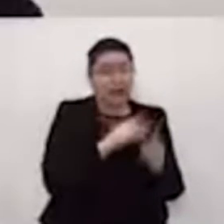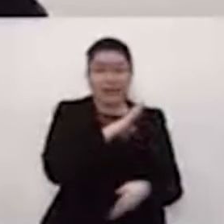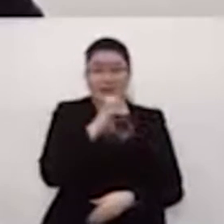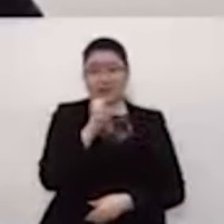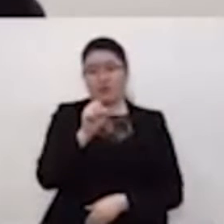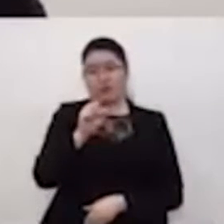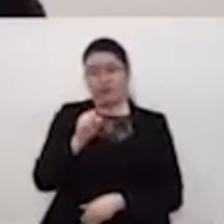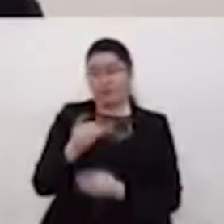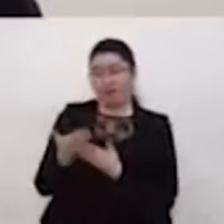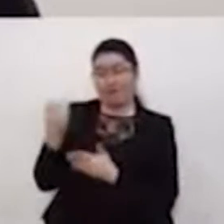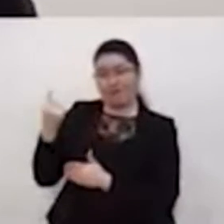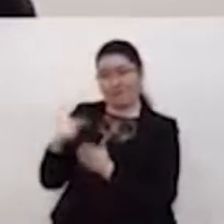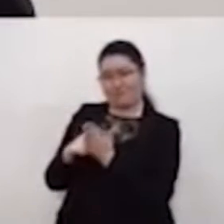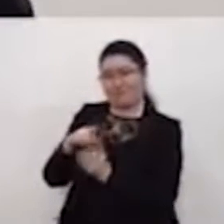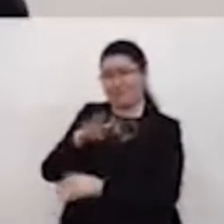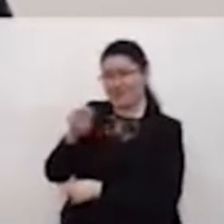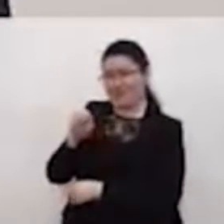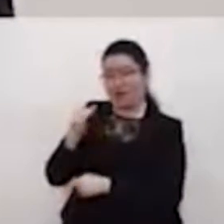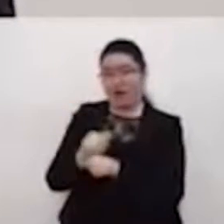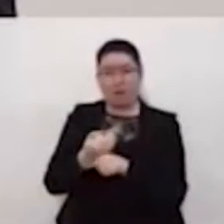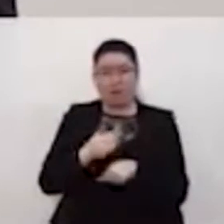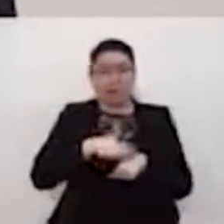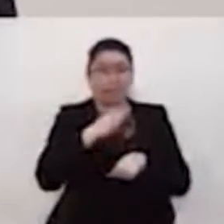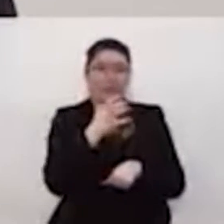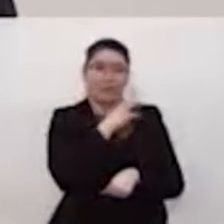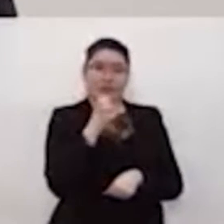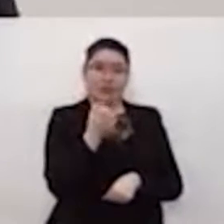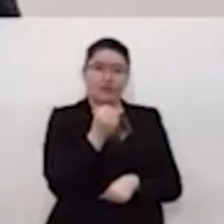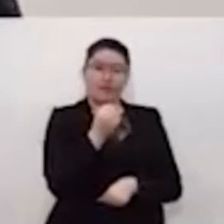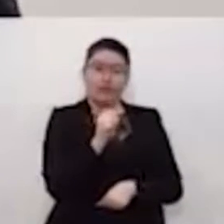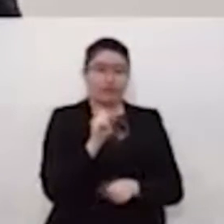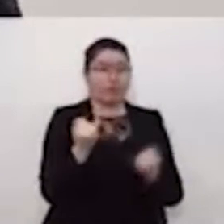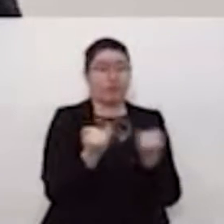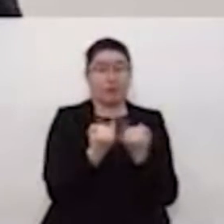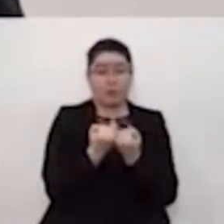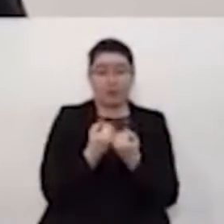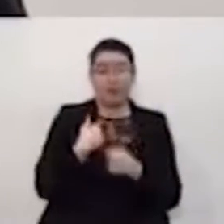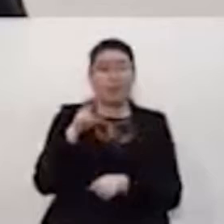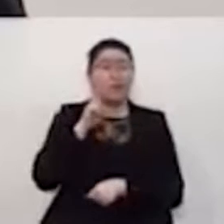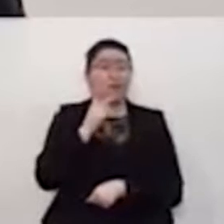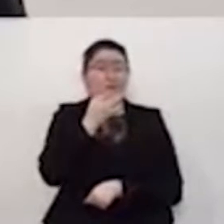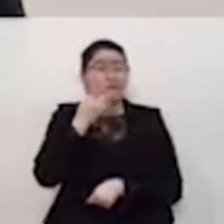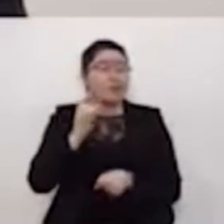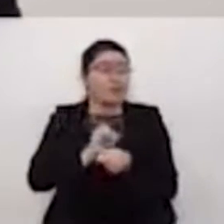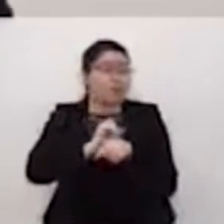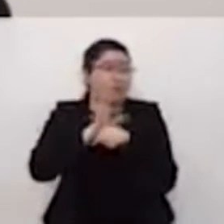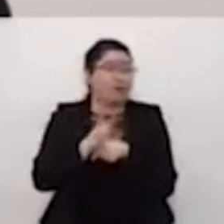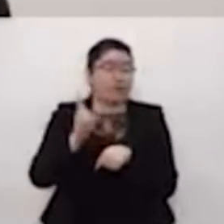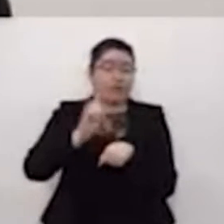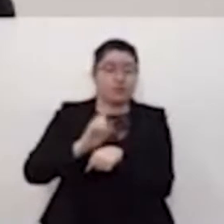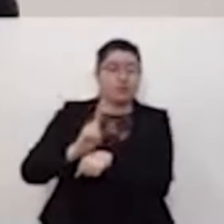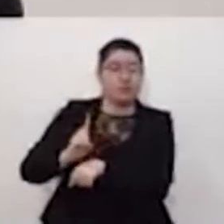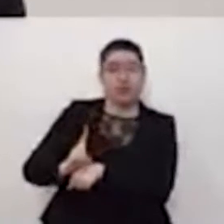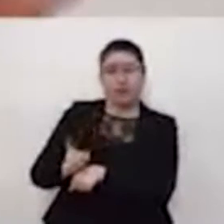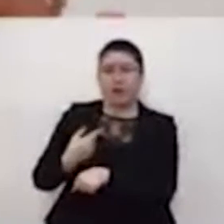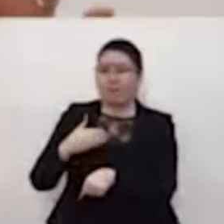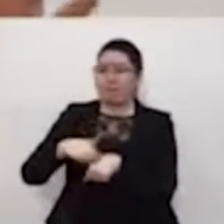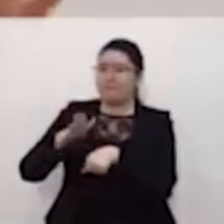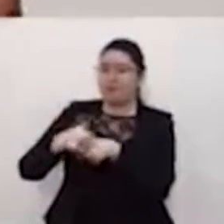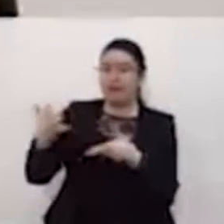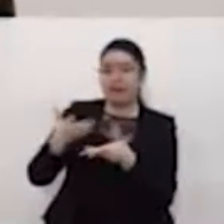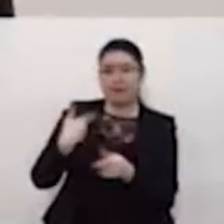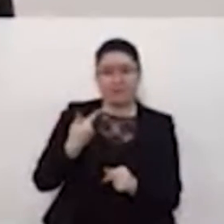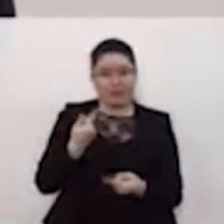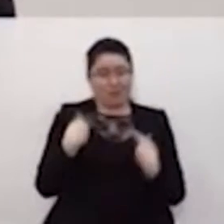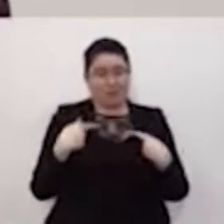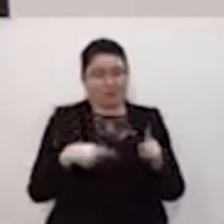1.400 que ya teníamos, y también estamos incrementando el número de pruebas diarias para poder identificar oportunamente y